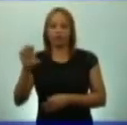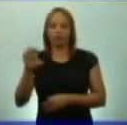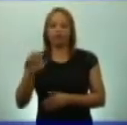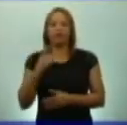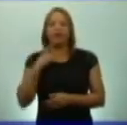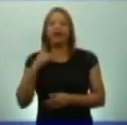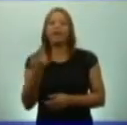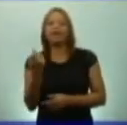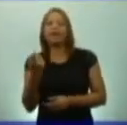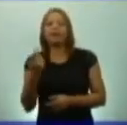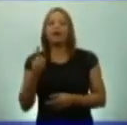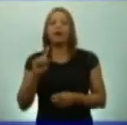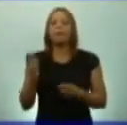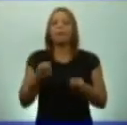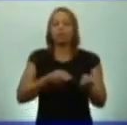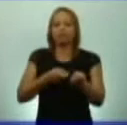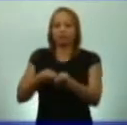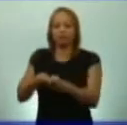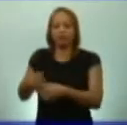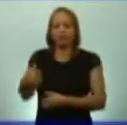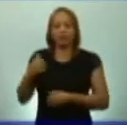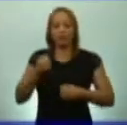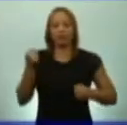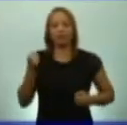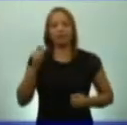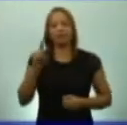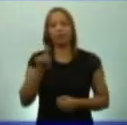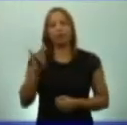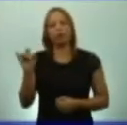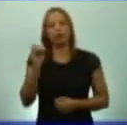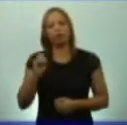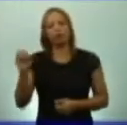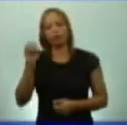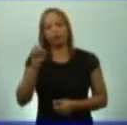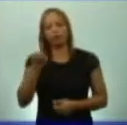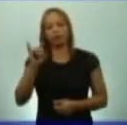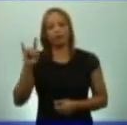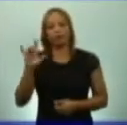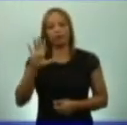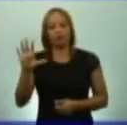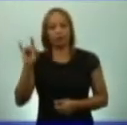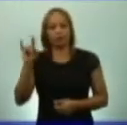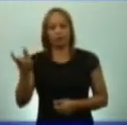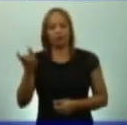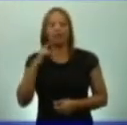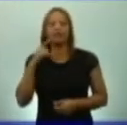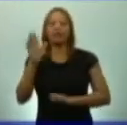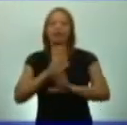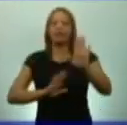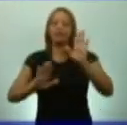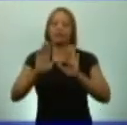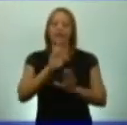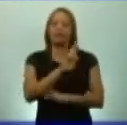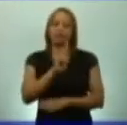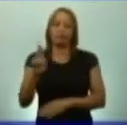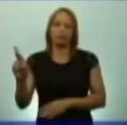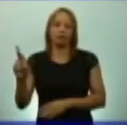completar el cargamento anterior de octubre de 1959, destinado a la defensa de la revolución.